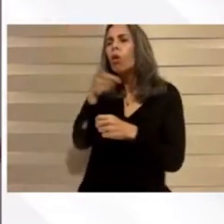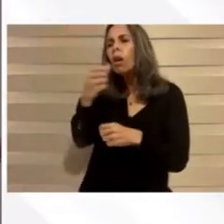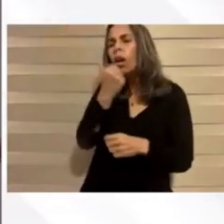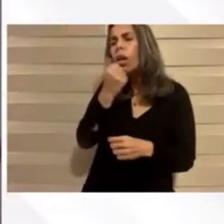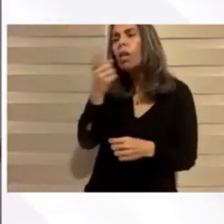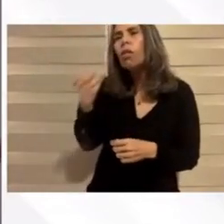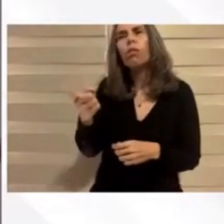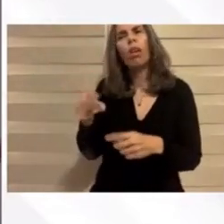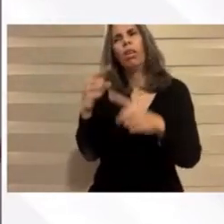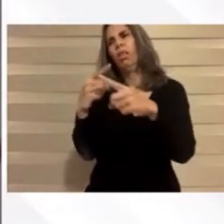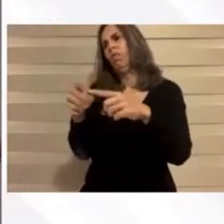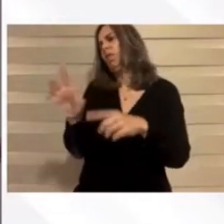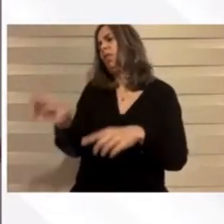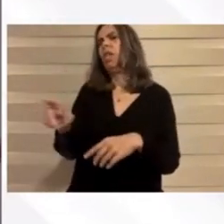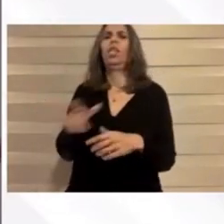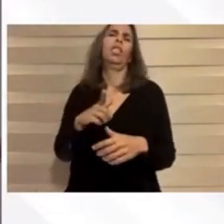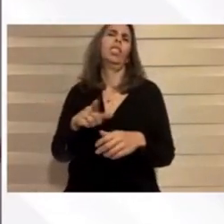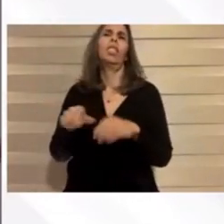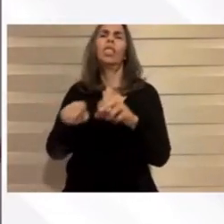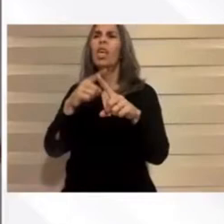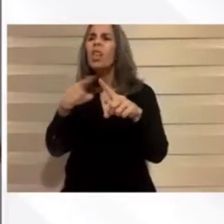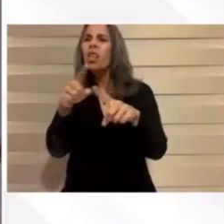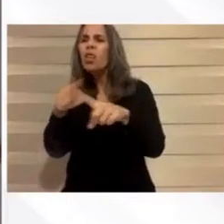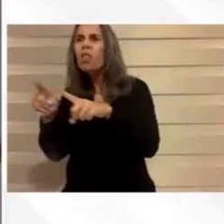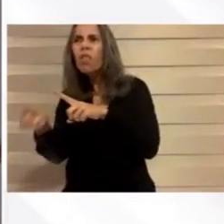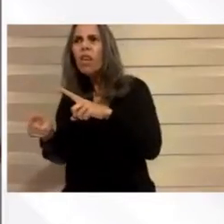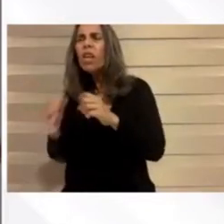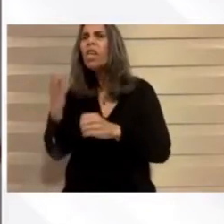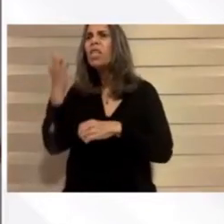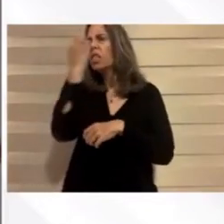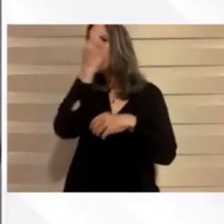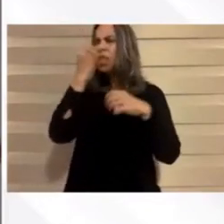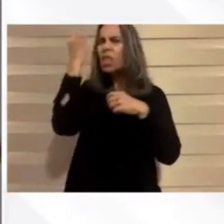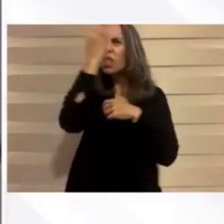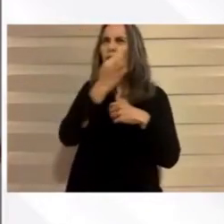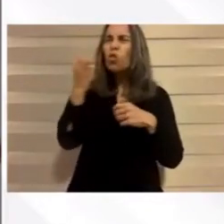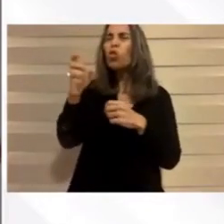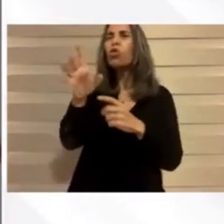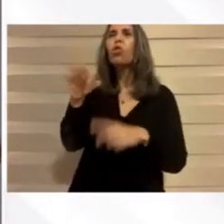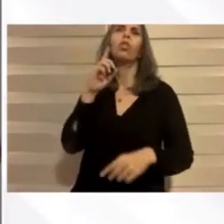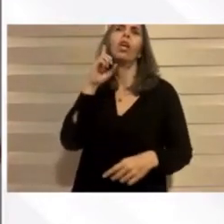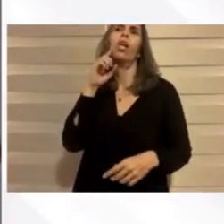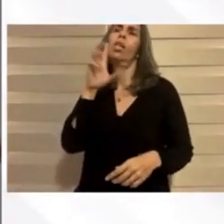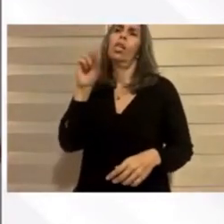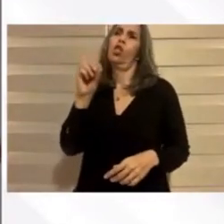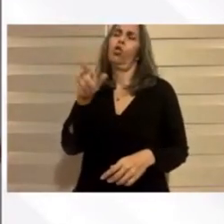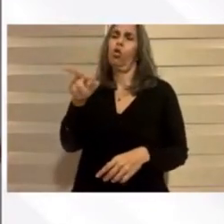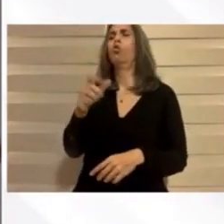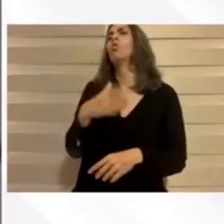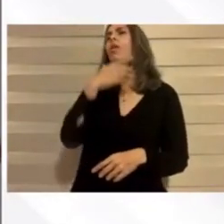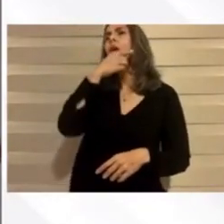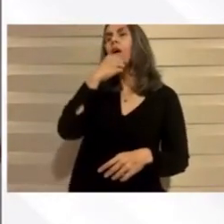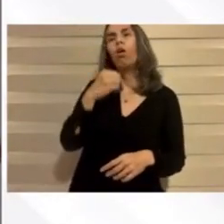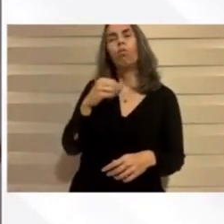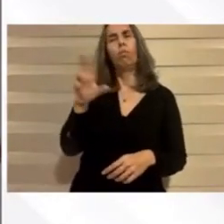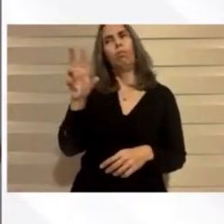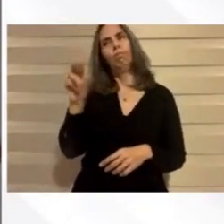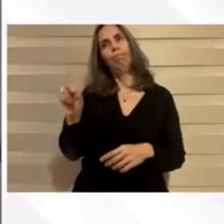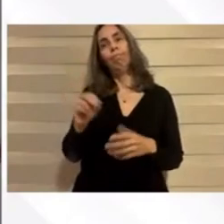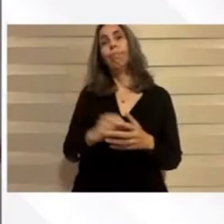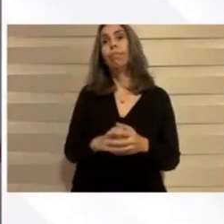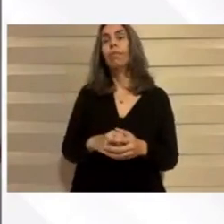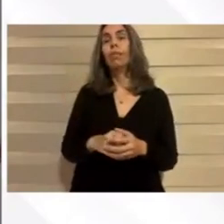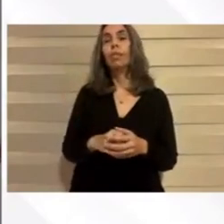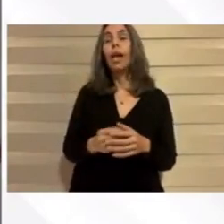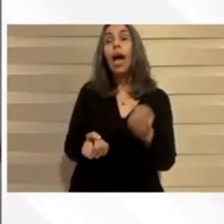ciencia, tecnología, ingeniería y matemáticas no son cosas de niñas, son cosas de hombres, y esto tiene un